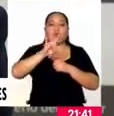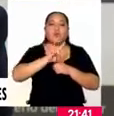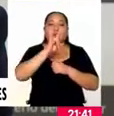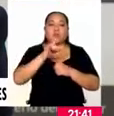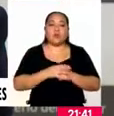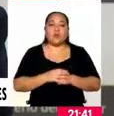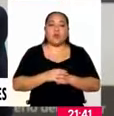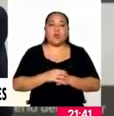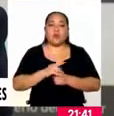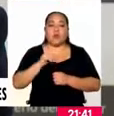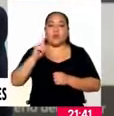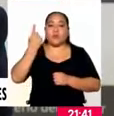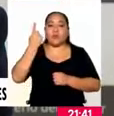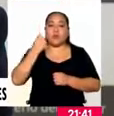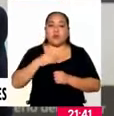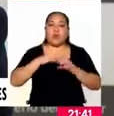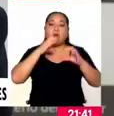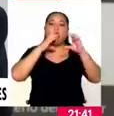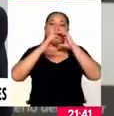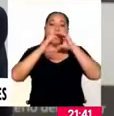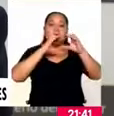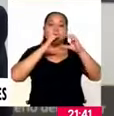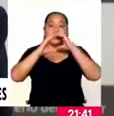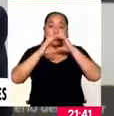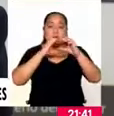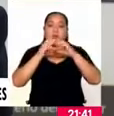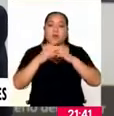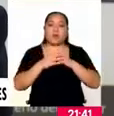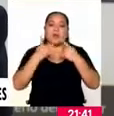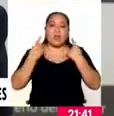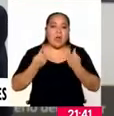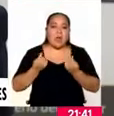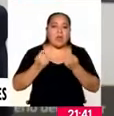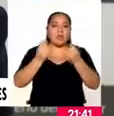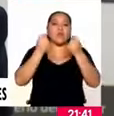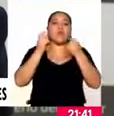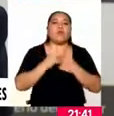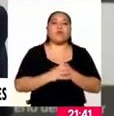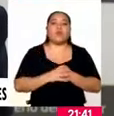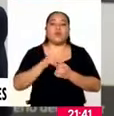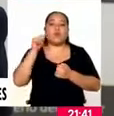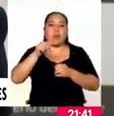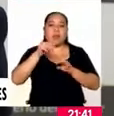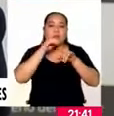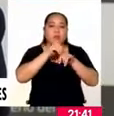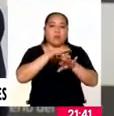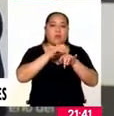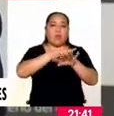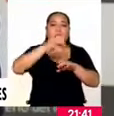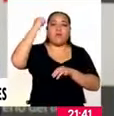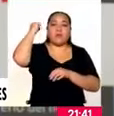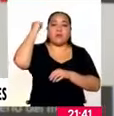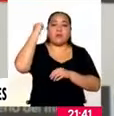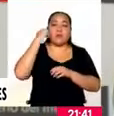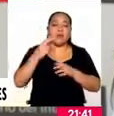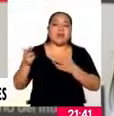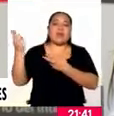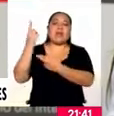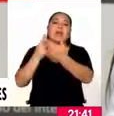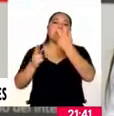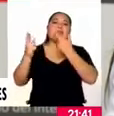que utiliza siempre, que es el diálogo y la persuasión, intentó que los manifestantes